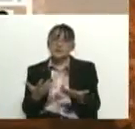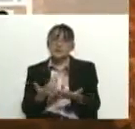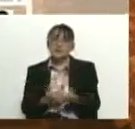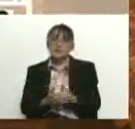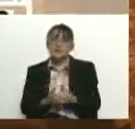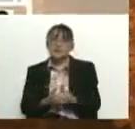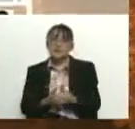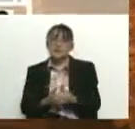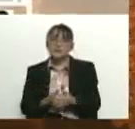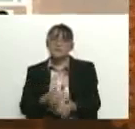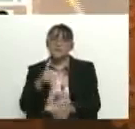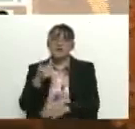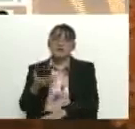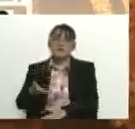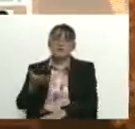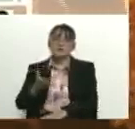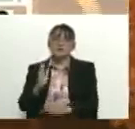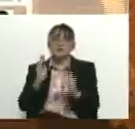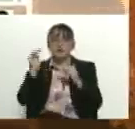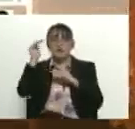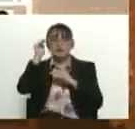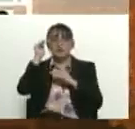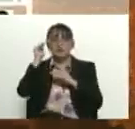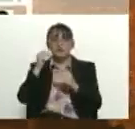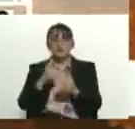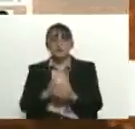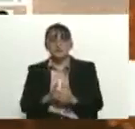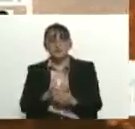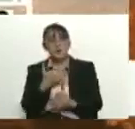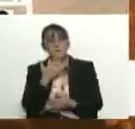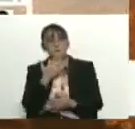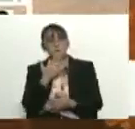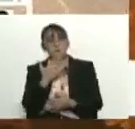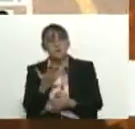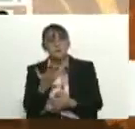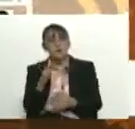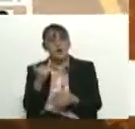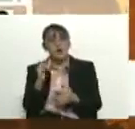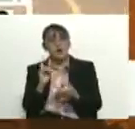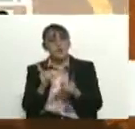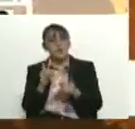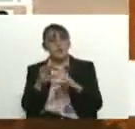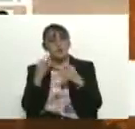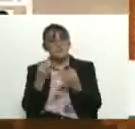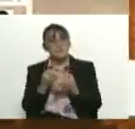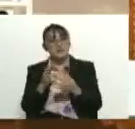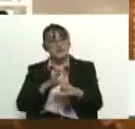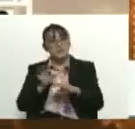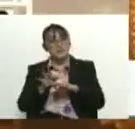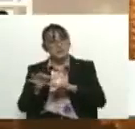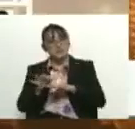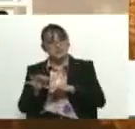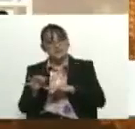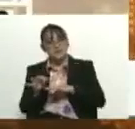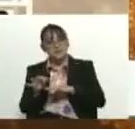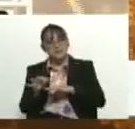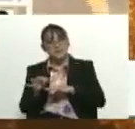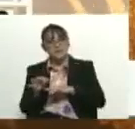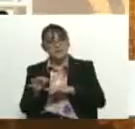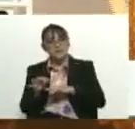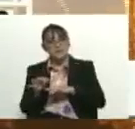Quizás lo más importante de la atención allí por ejemplo una familia en el municipio Antonio José de sucre